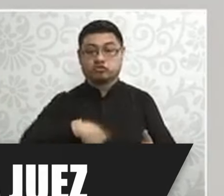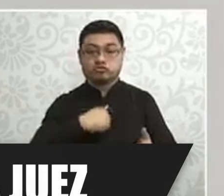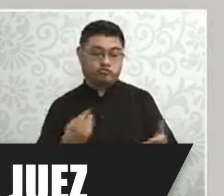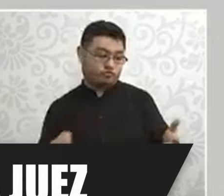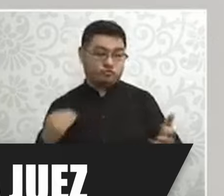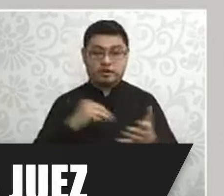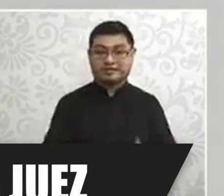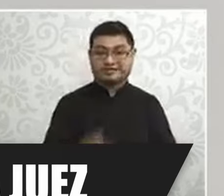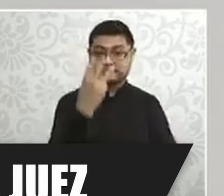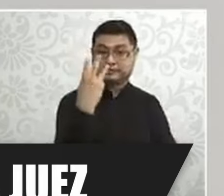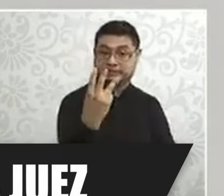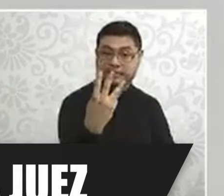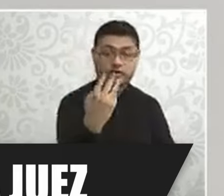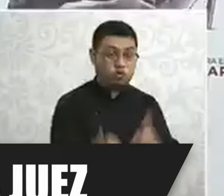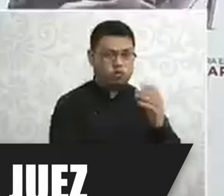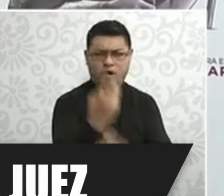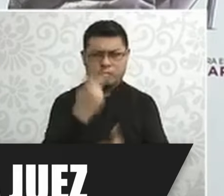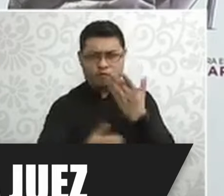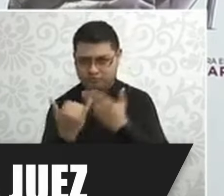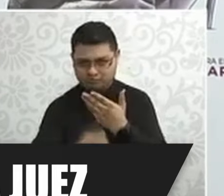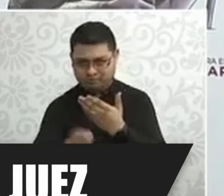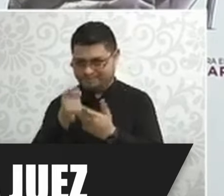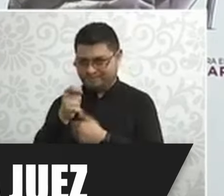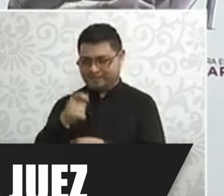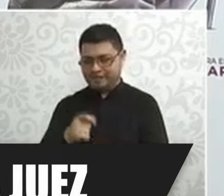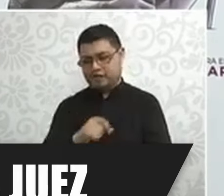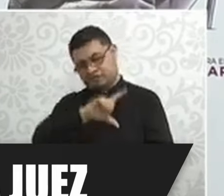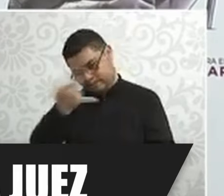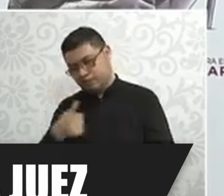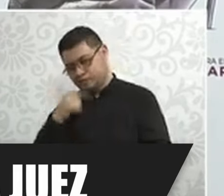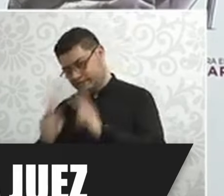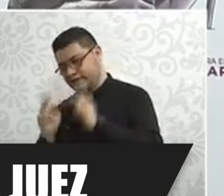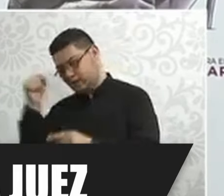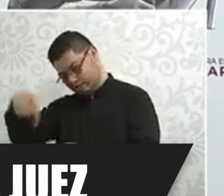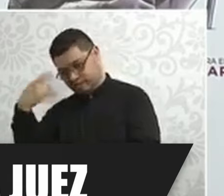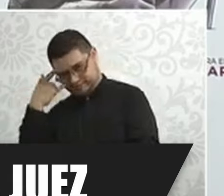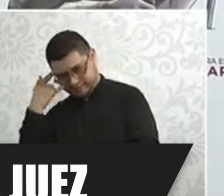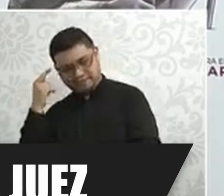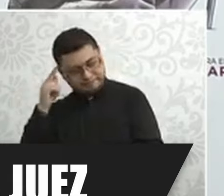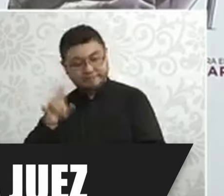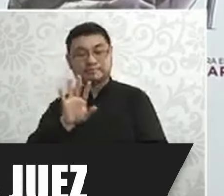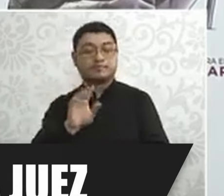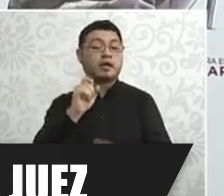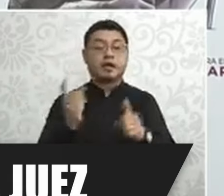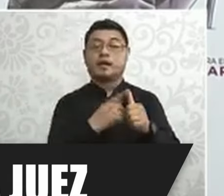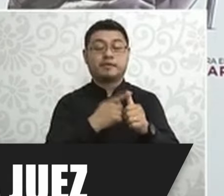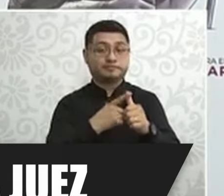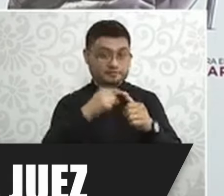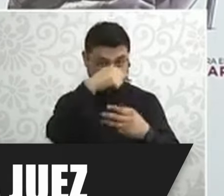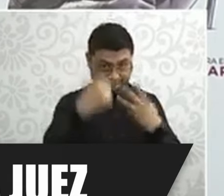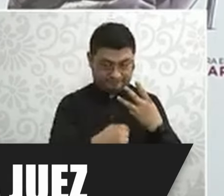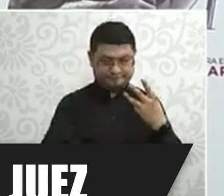de bienestar. Y ahora les platico otros particulares para Campeche. Pero primero los tres. El